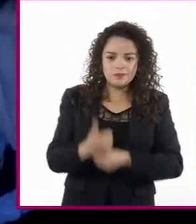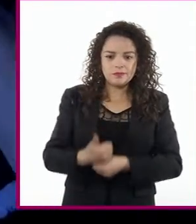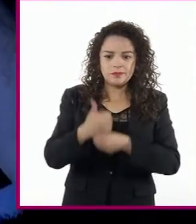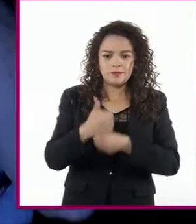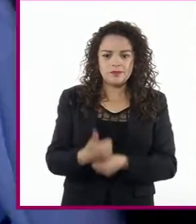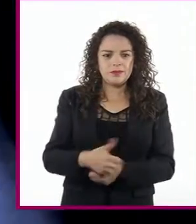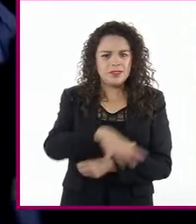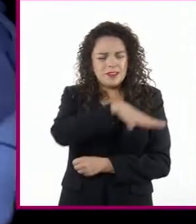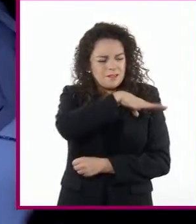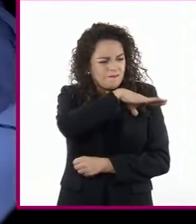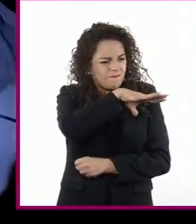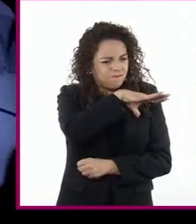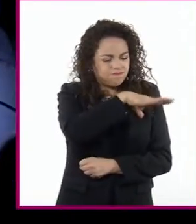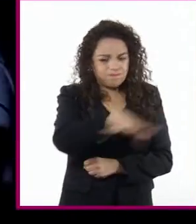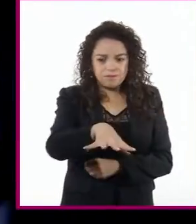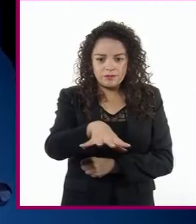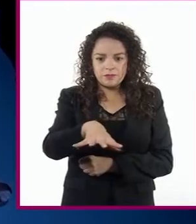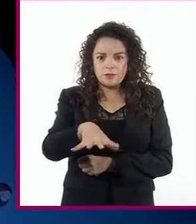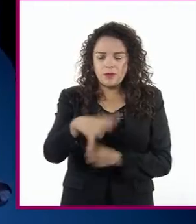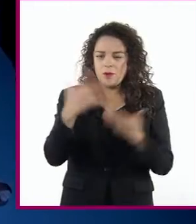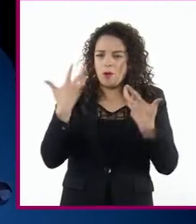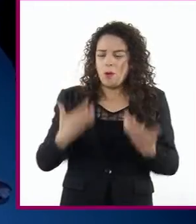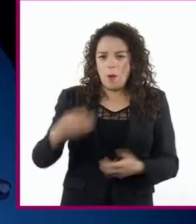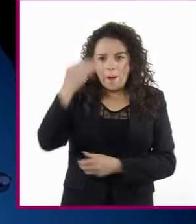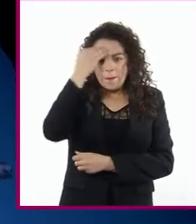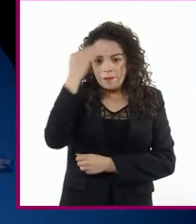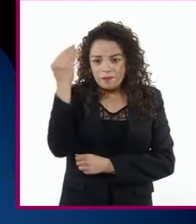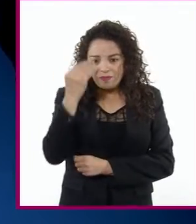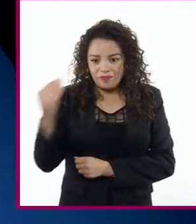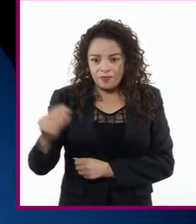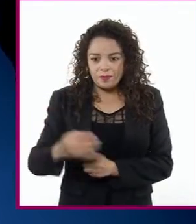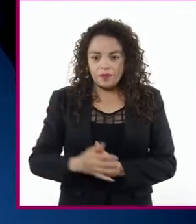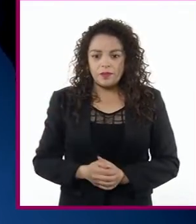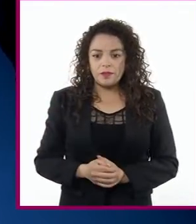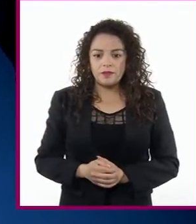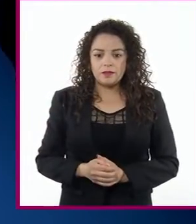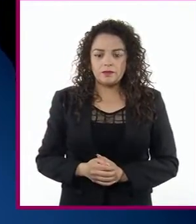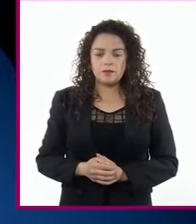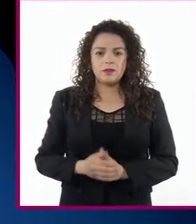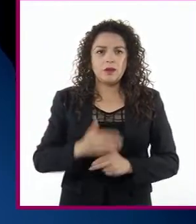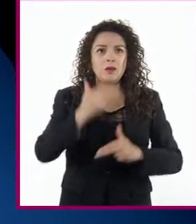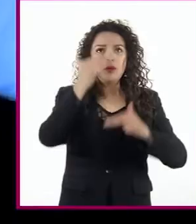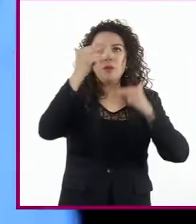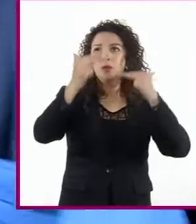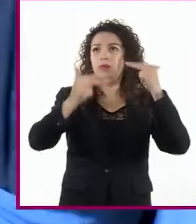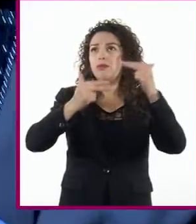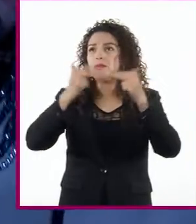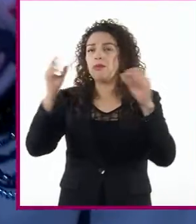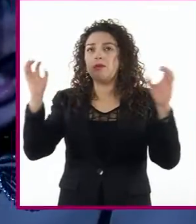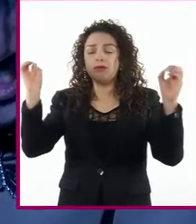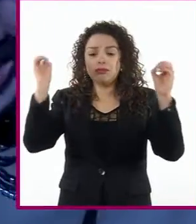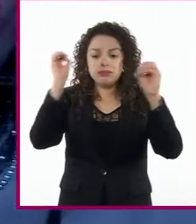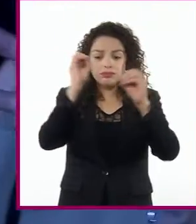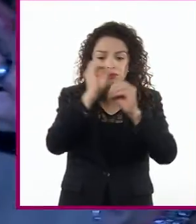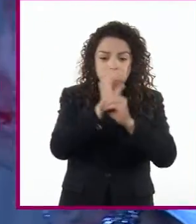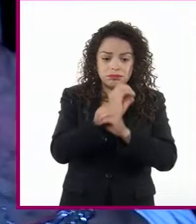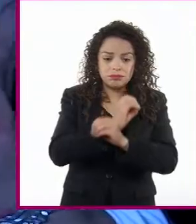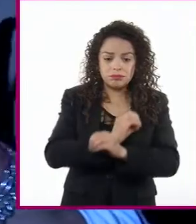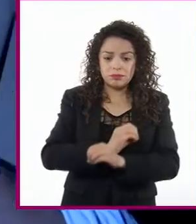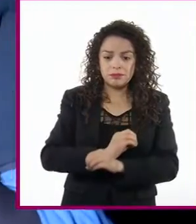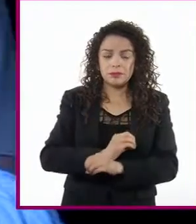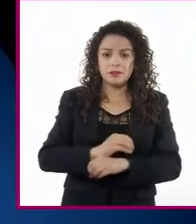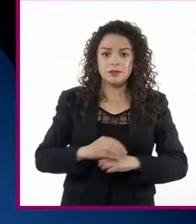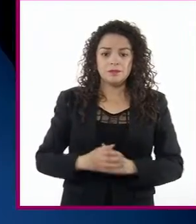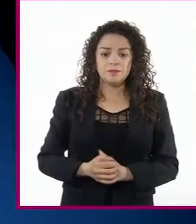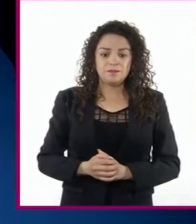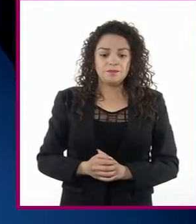Inaudita. Espantable. ¡Oh, nube de tinieblas! ¡Nube aborrecida